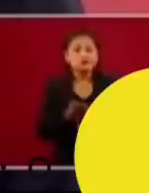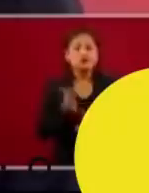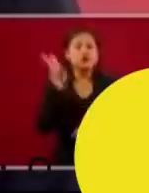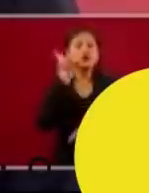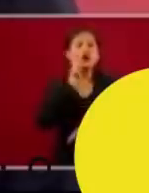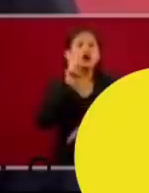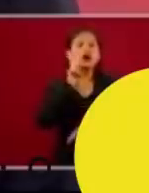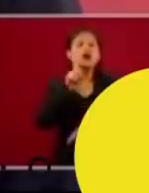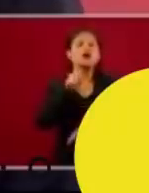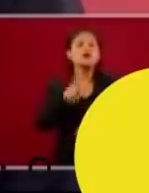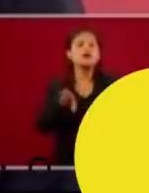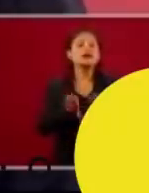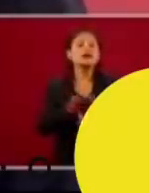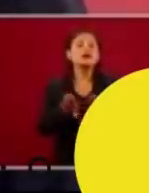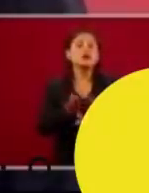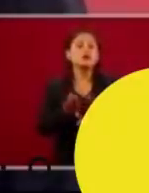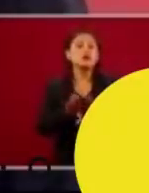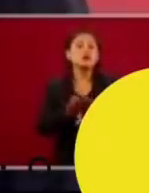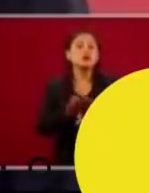competencia